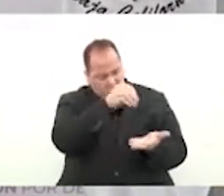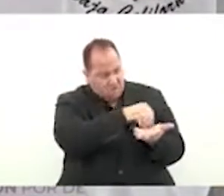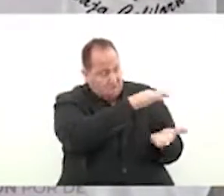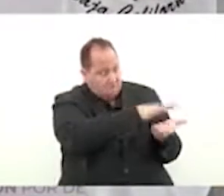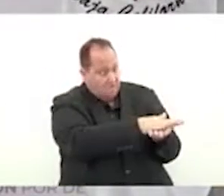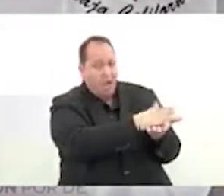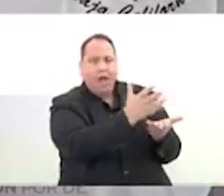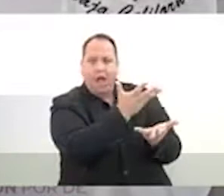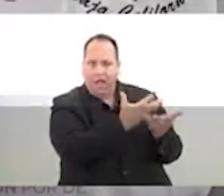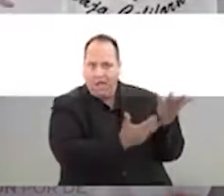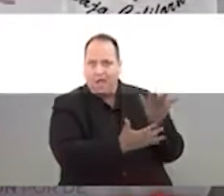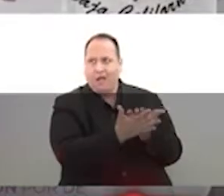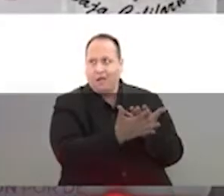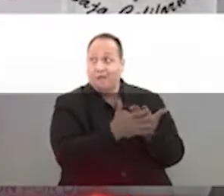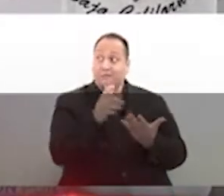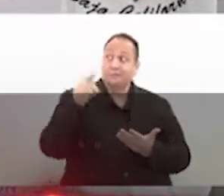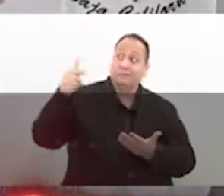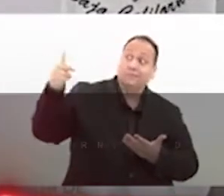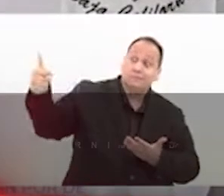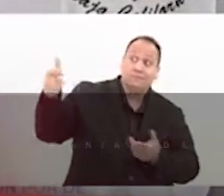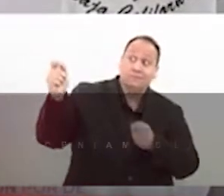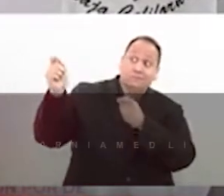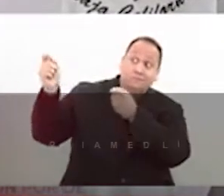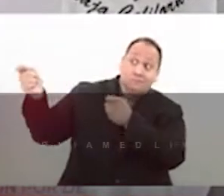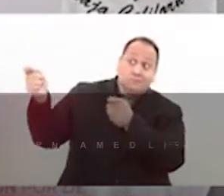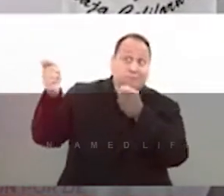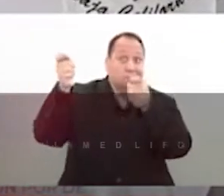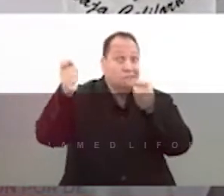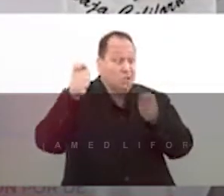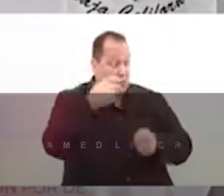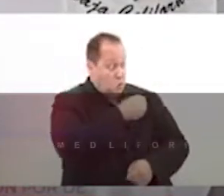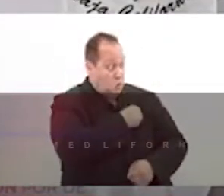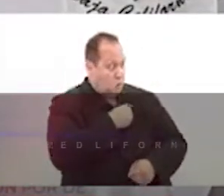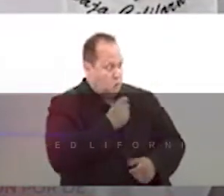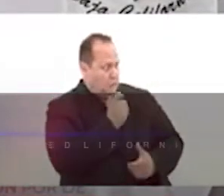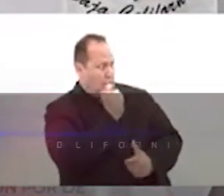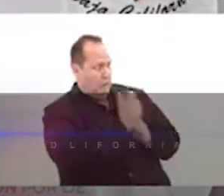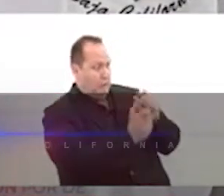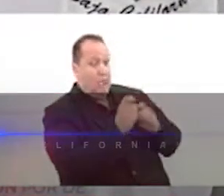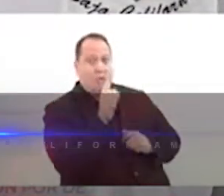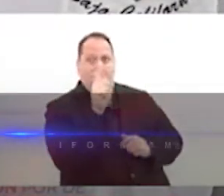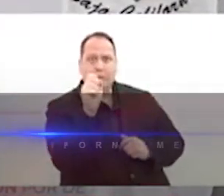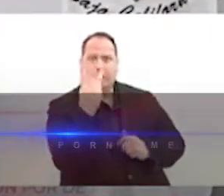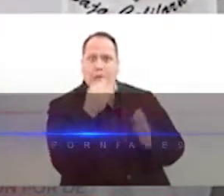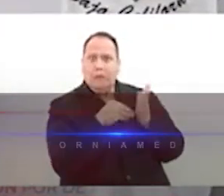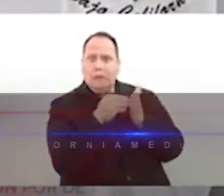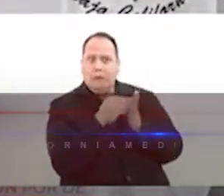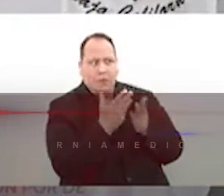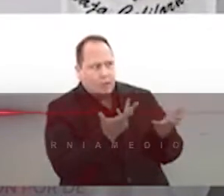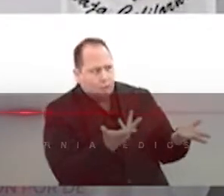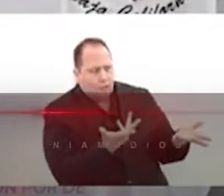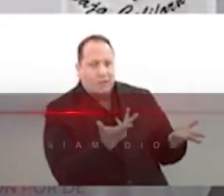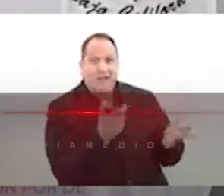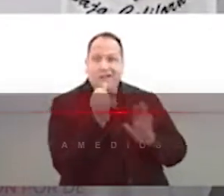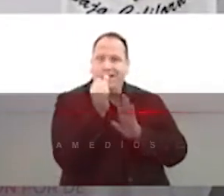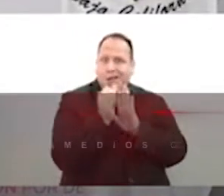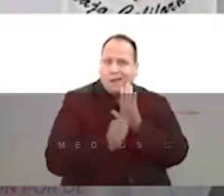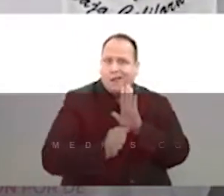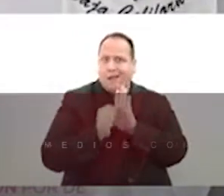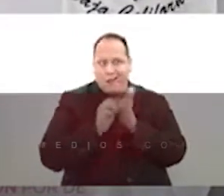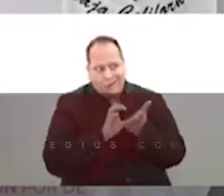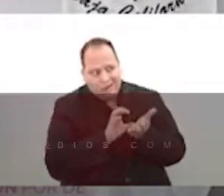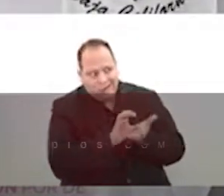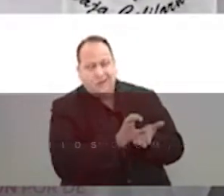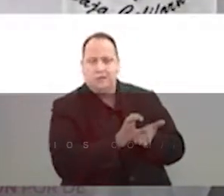realizó, por el fideicomiso que nos obliga a pagar 123 millones de pesos mensuales de